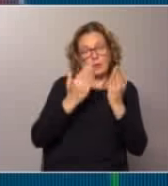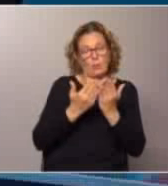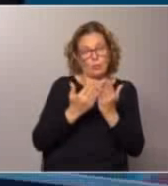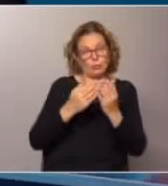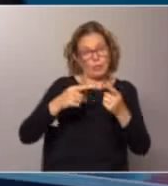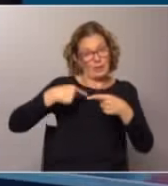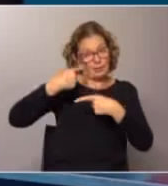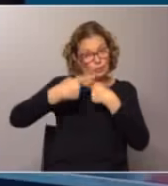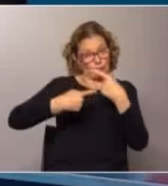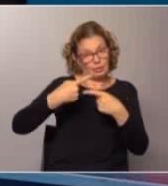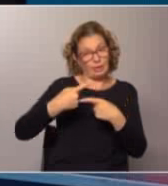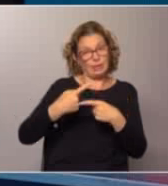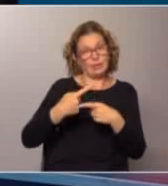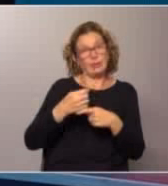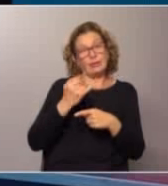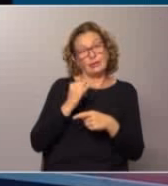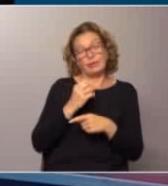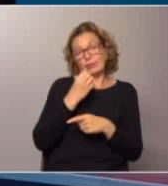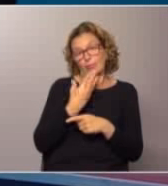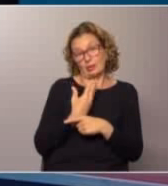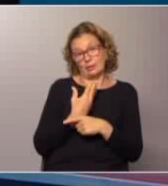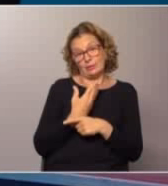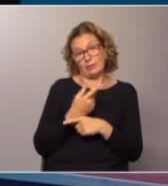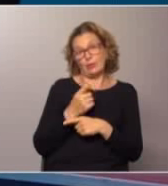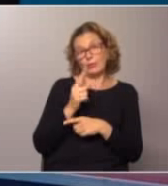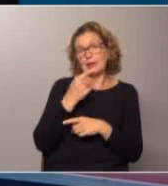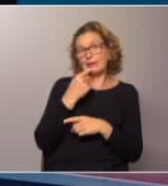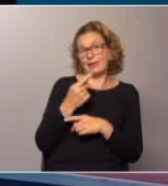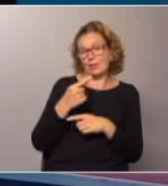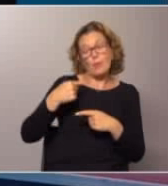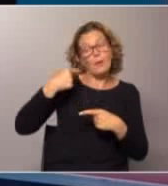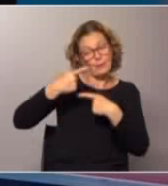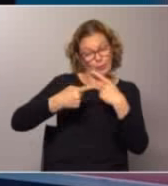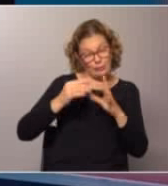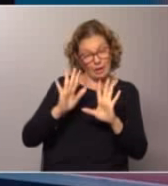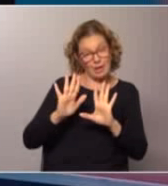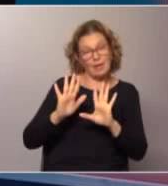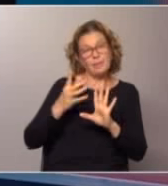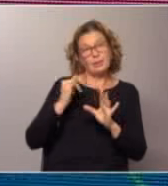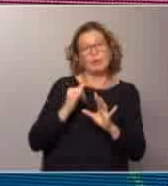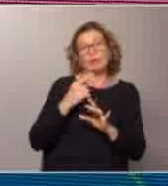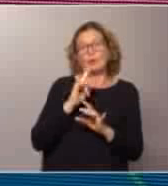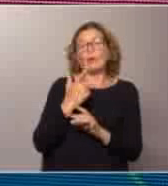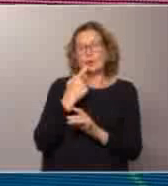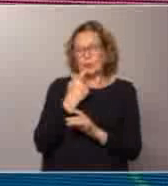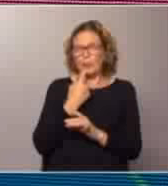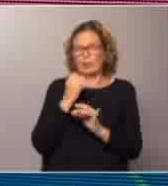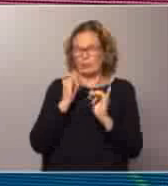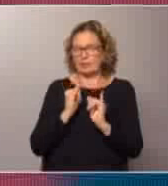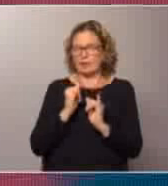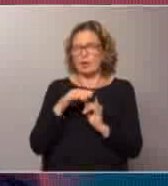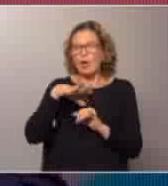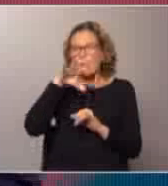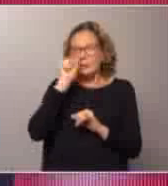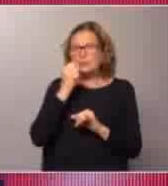evolucionada sí bueno no me animo hacía más evolucionar pero sin duda que sí me parece que es fundamental comprender